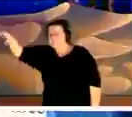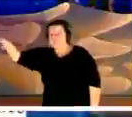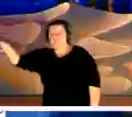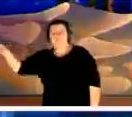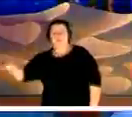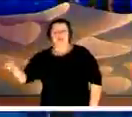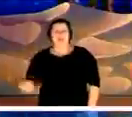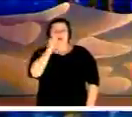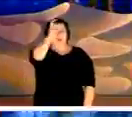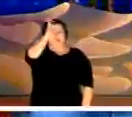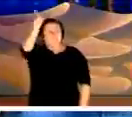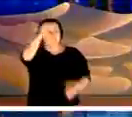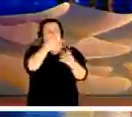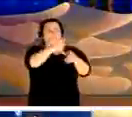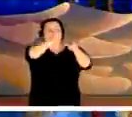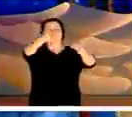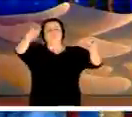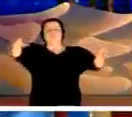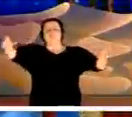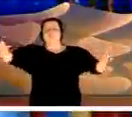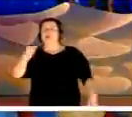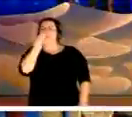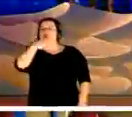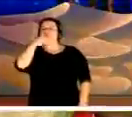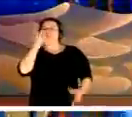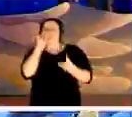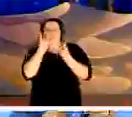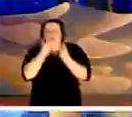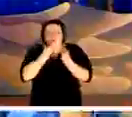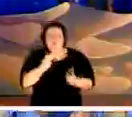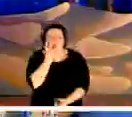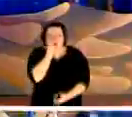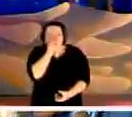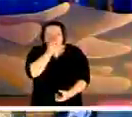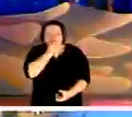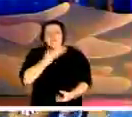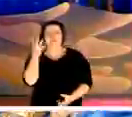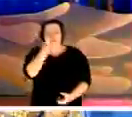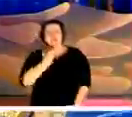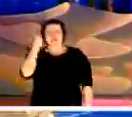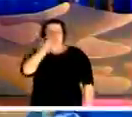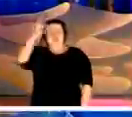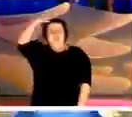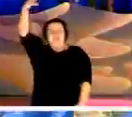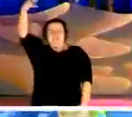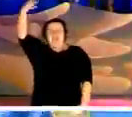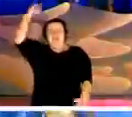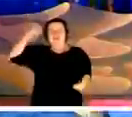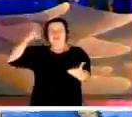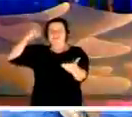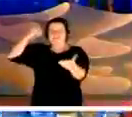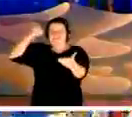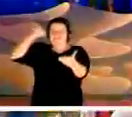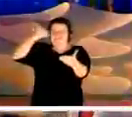mientras el pueblo mordiendo la manzana de un podrido cuento, es un reinado que ya va teniendo las